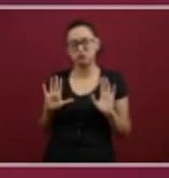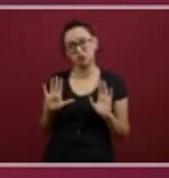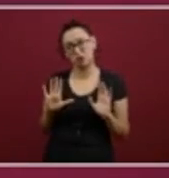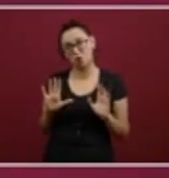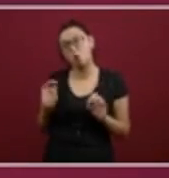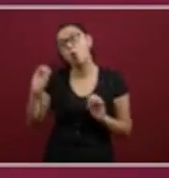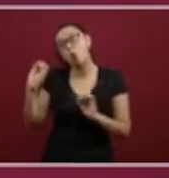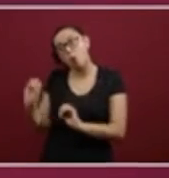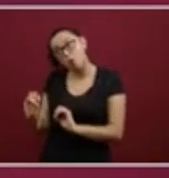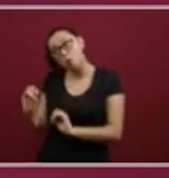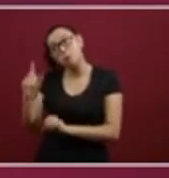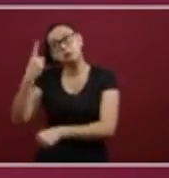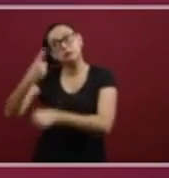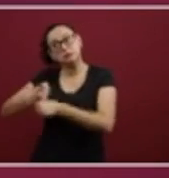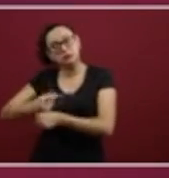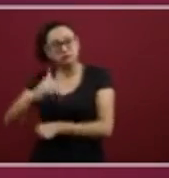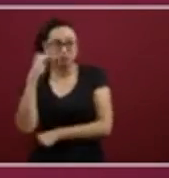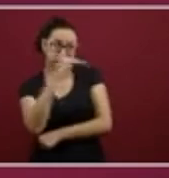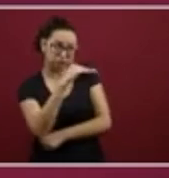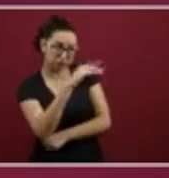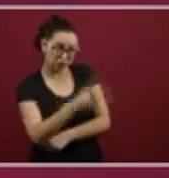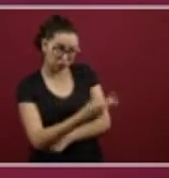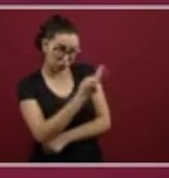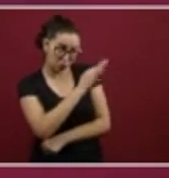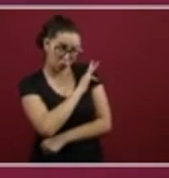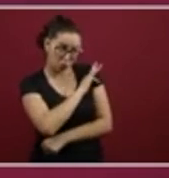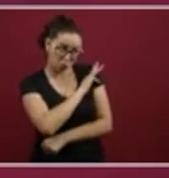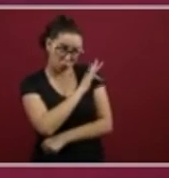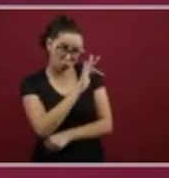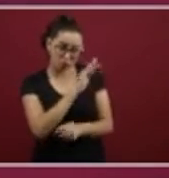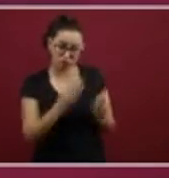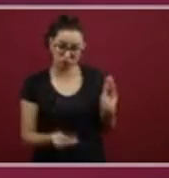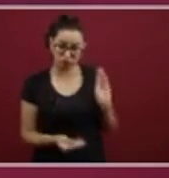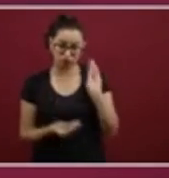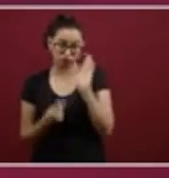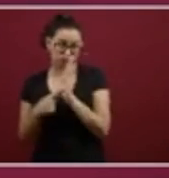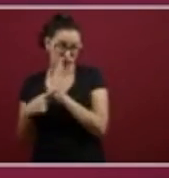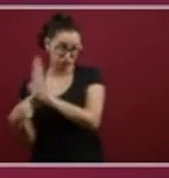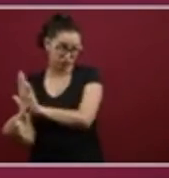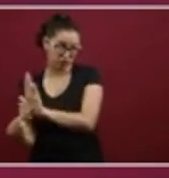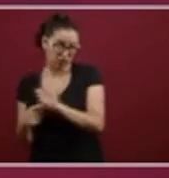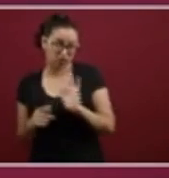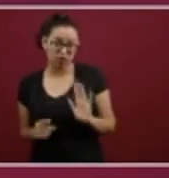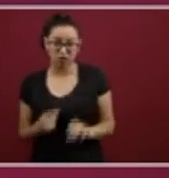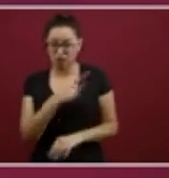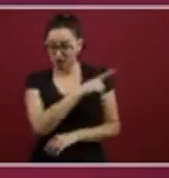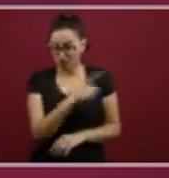preguntarles si aceptan el lunes